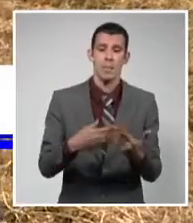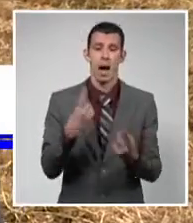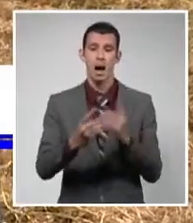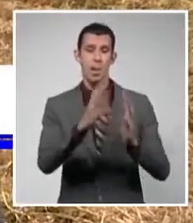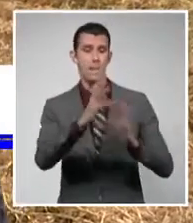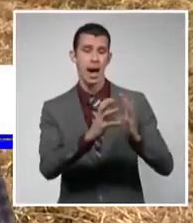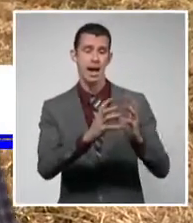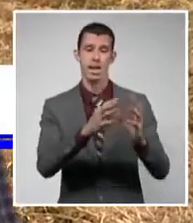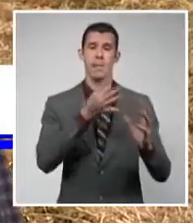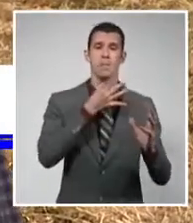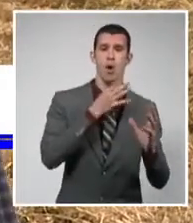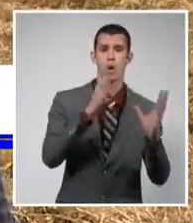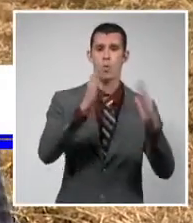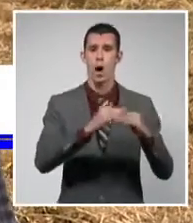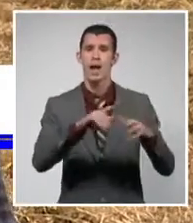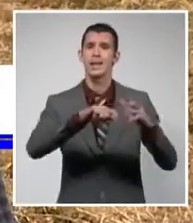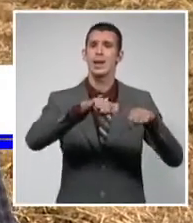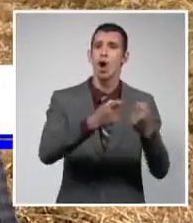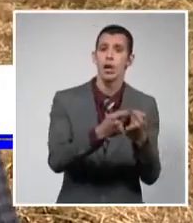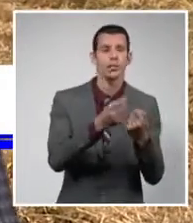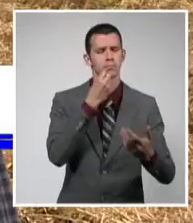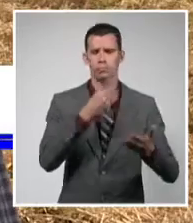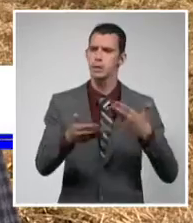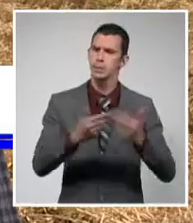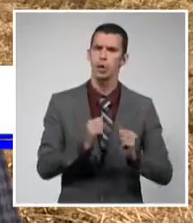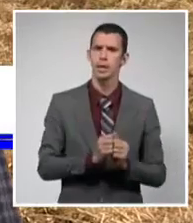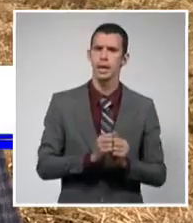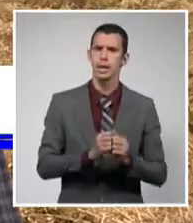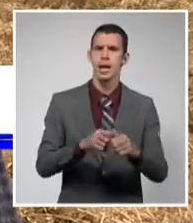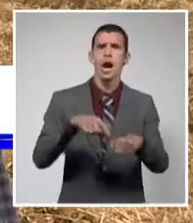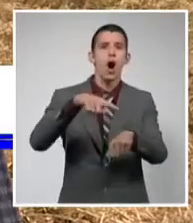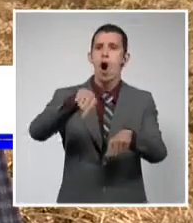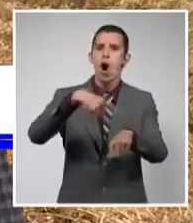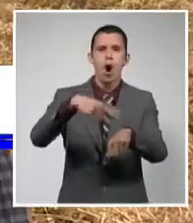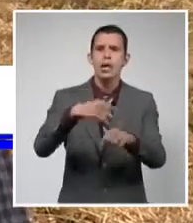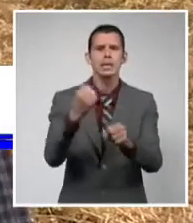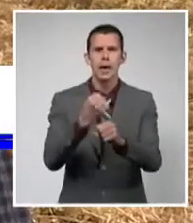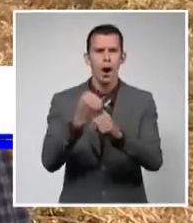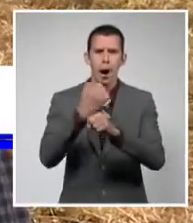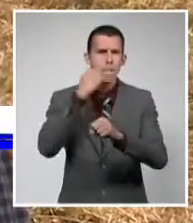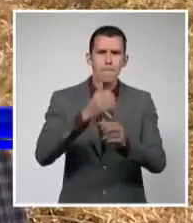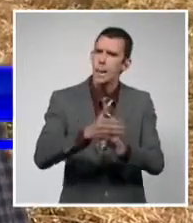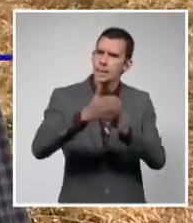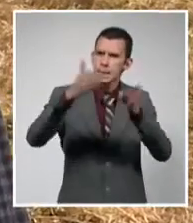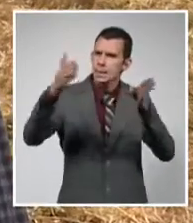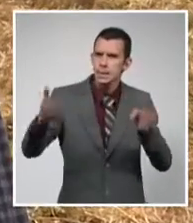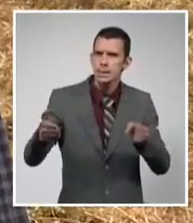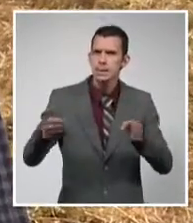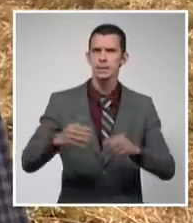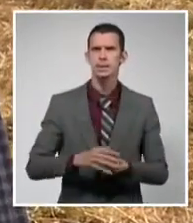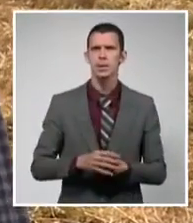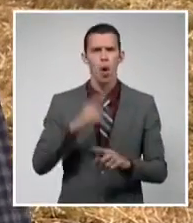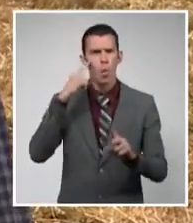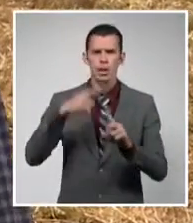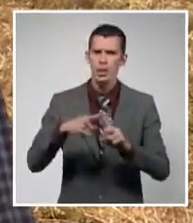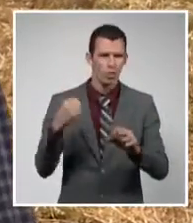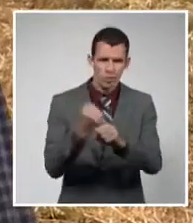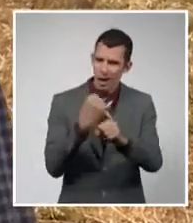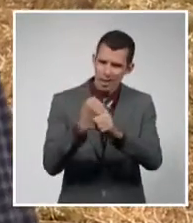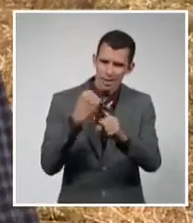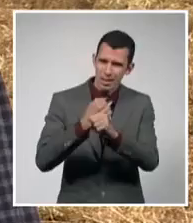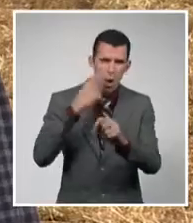a los tiradores, a los operadores de máquinas, que la garantía de lograr cerrar la campaña de